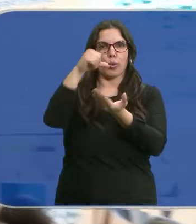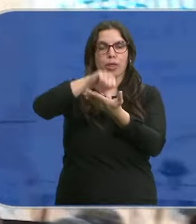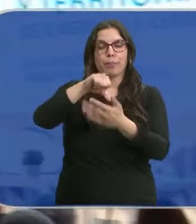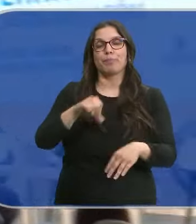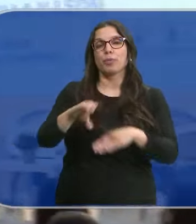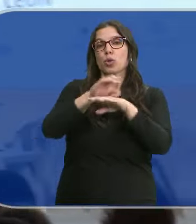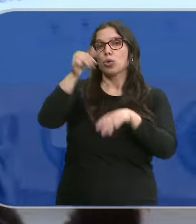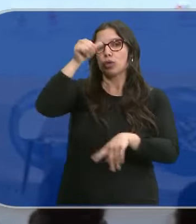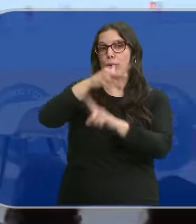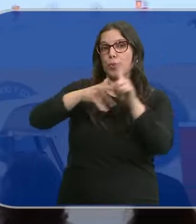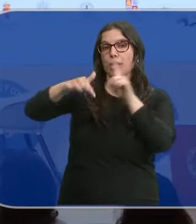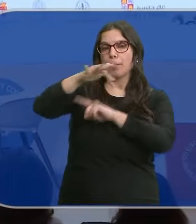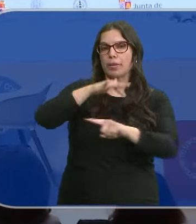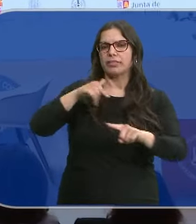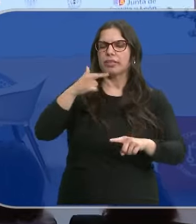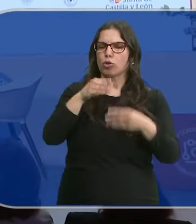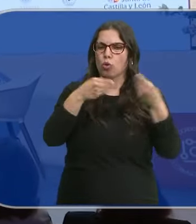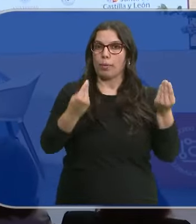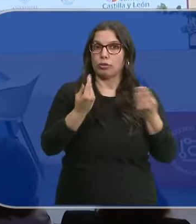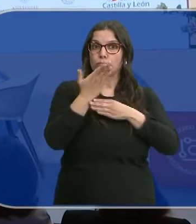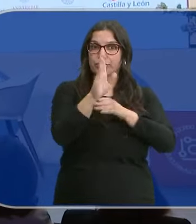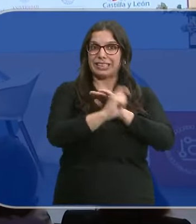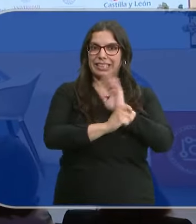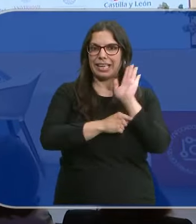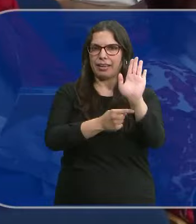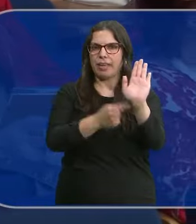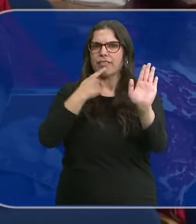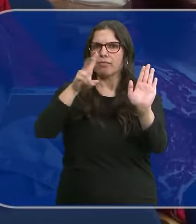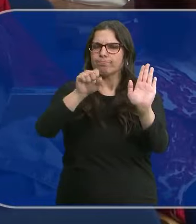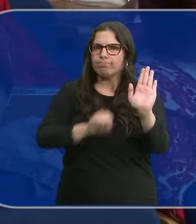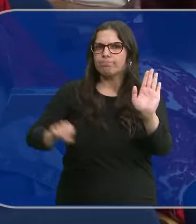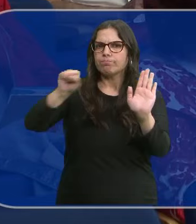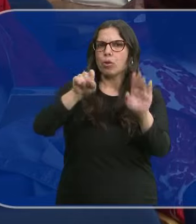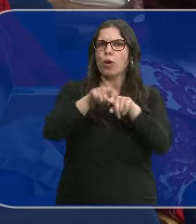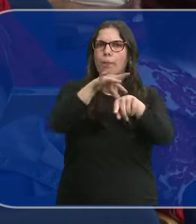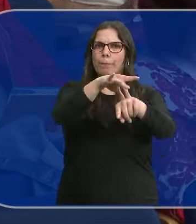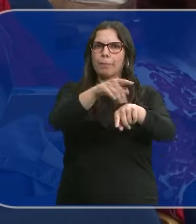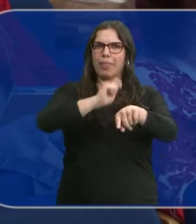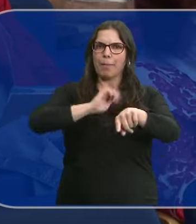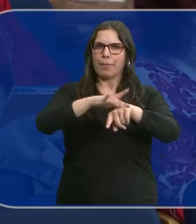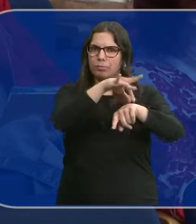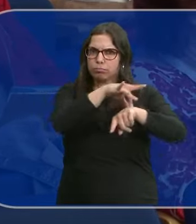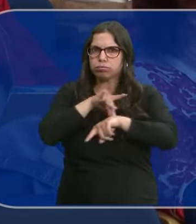El consejero de Medio Ambiente defiende este documento que servirá como hoja de ruta.